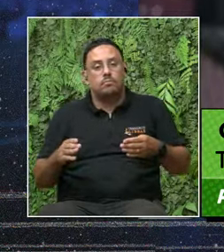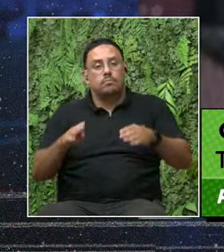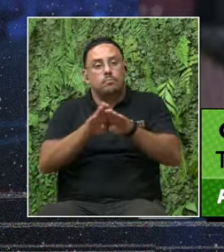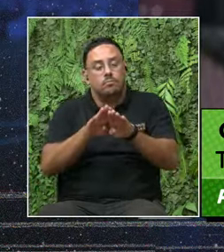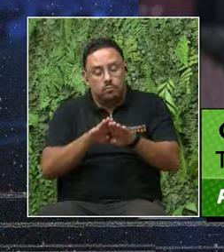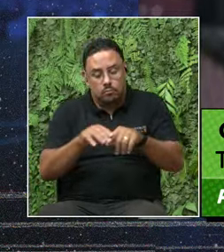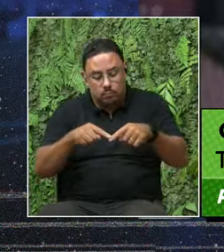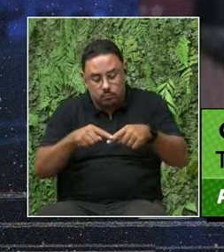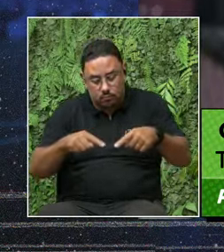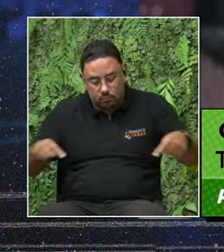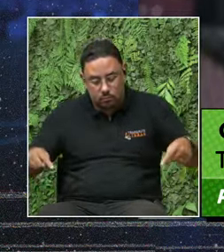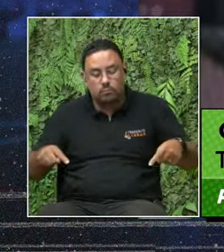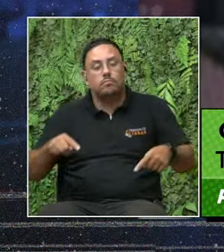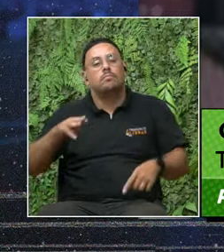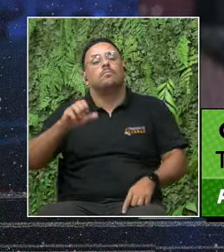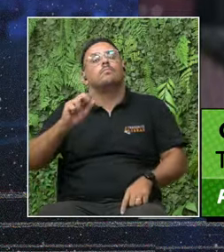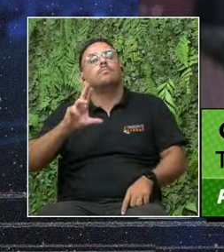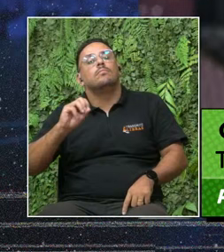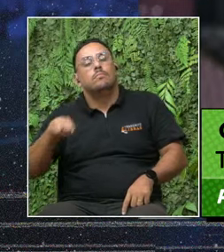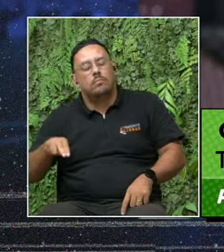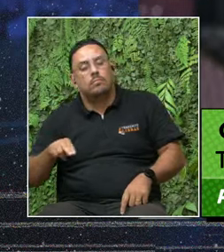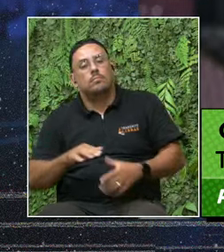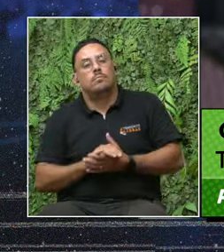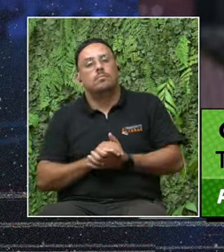la con Marlon